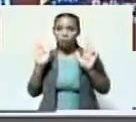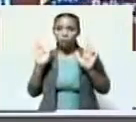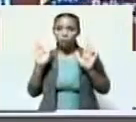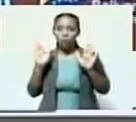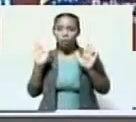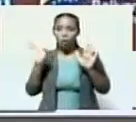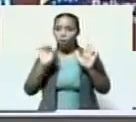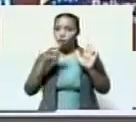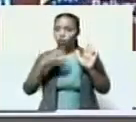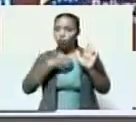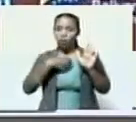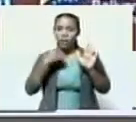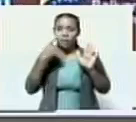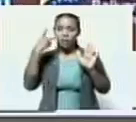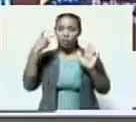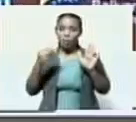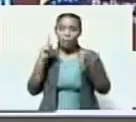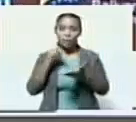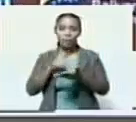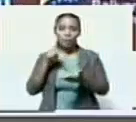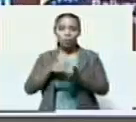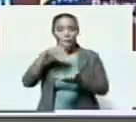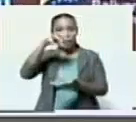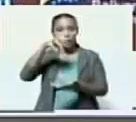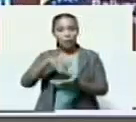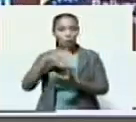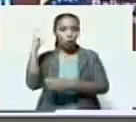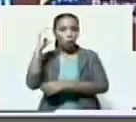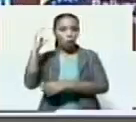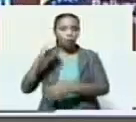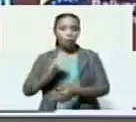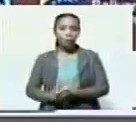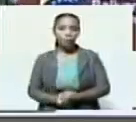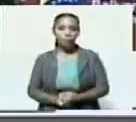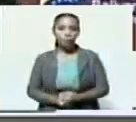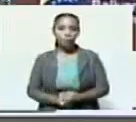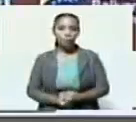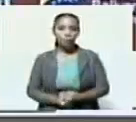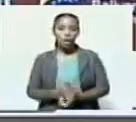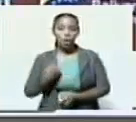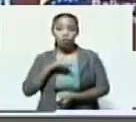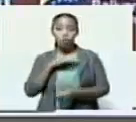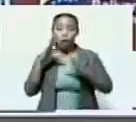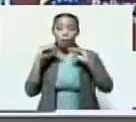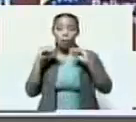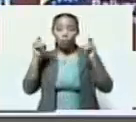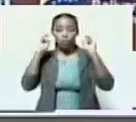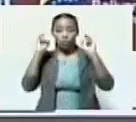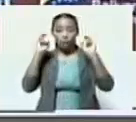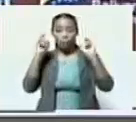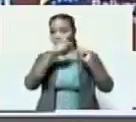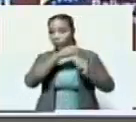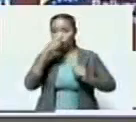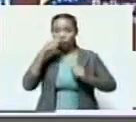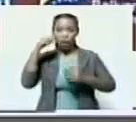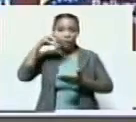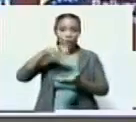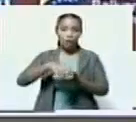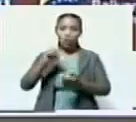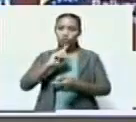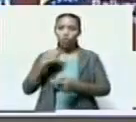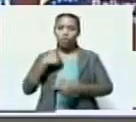se puede negar, con la participación del Estado colombiano. Cuando nosotros hablamos de un narcoestado, no lo estamos diciendo por